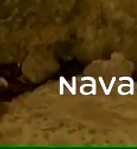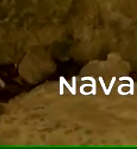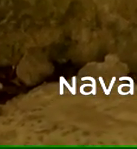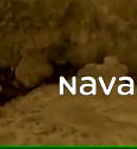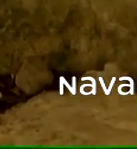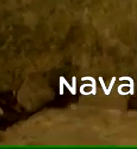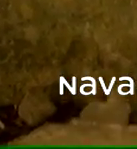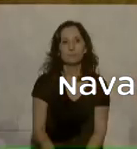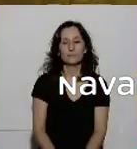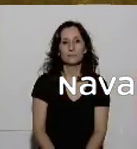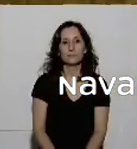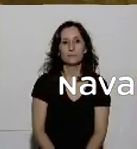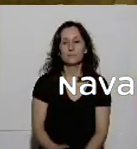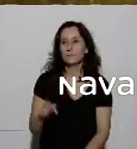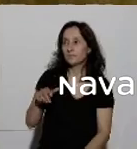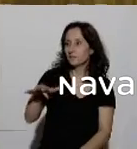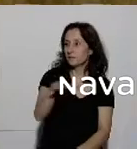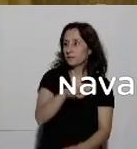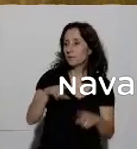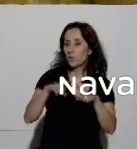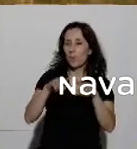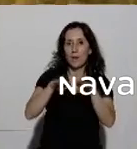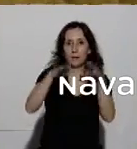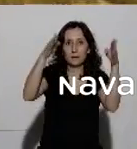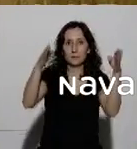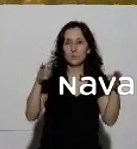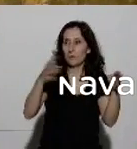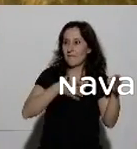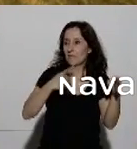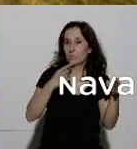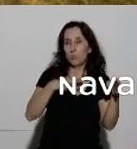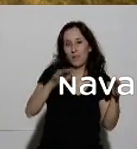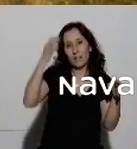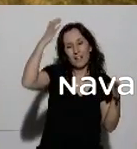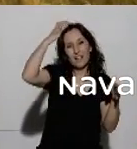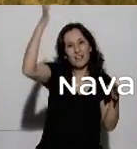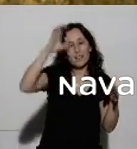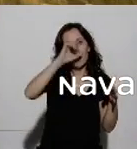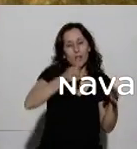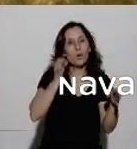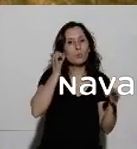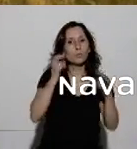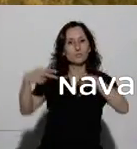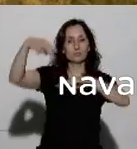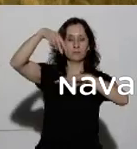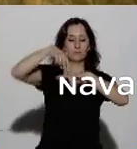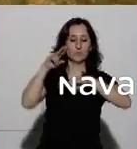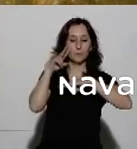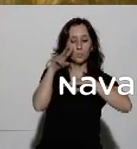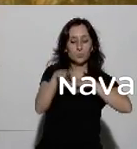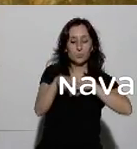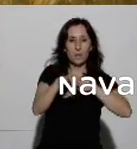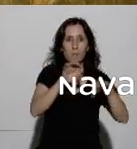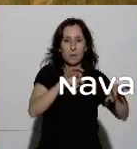Has querido subir, Javier, a esta especie de altar porque desde aquí seguro que la reina de las brujas tenía todas pendientes para formar el